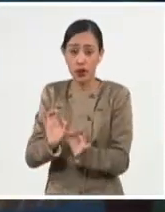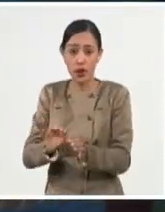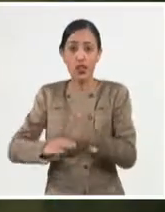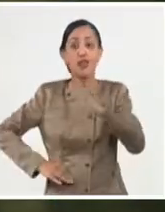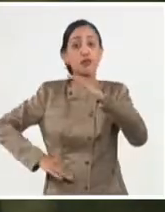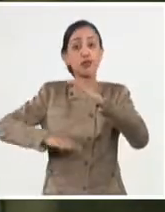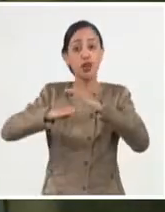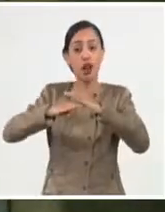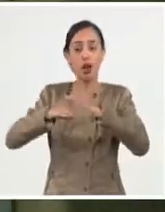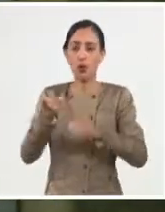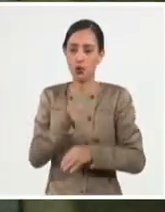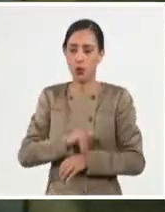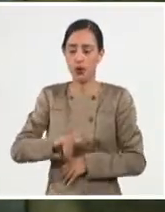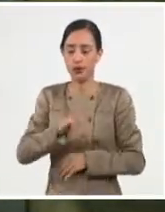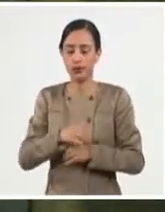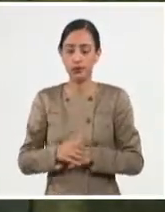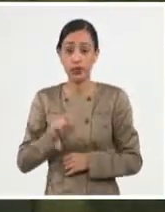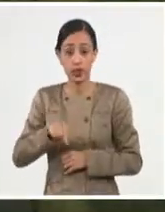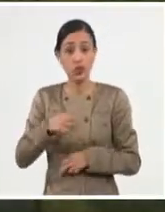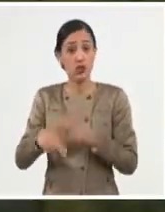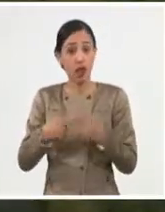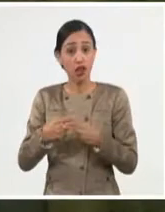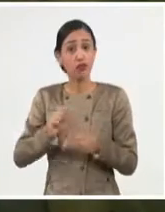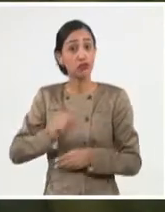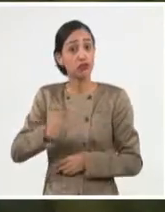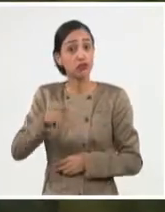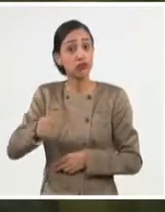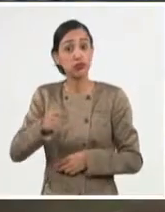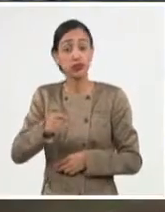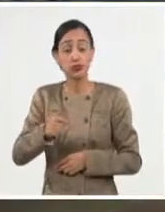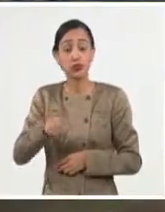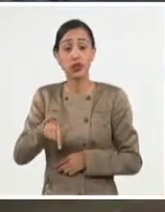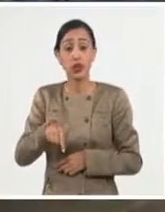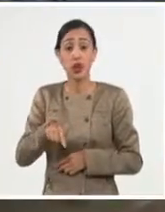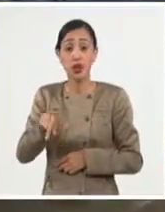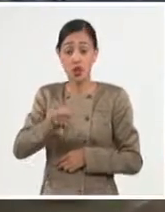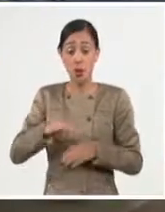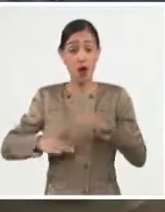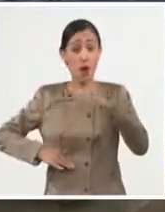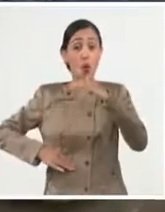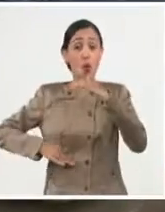botellones de oxígeno medicinal se llenan diariamente en la planta de fraccionamiento de aire de la empresa